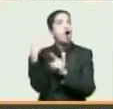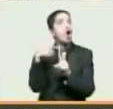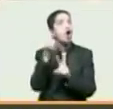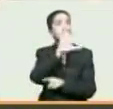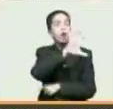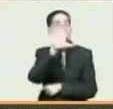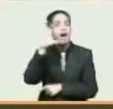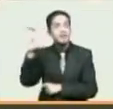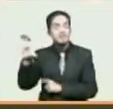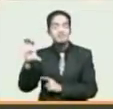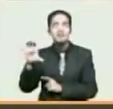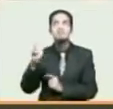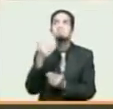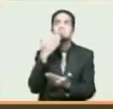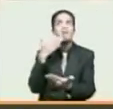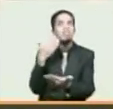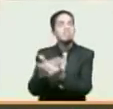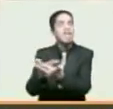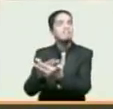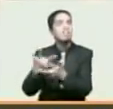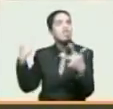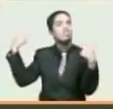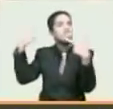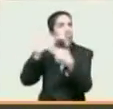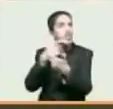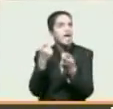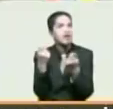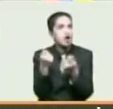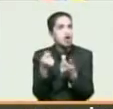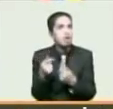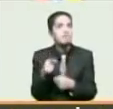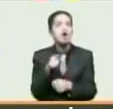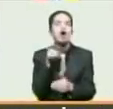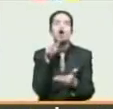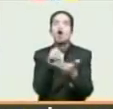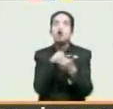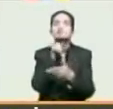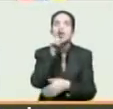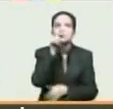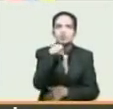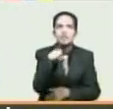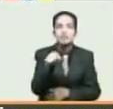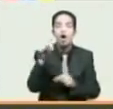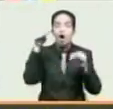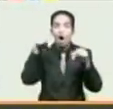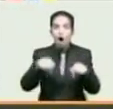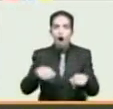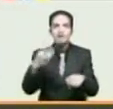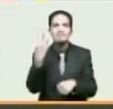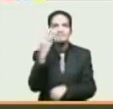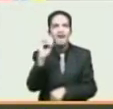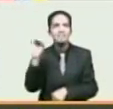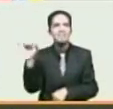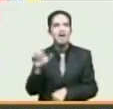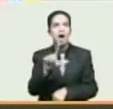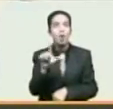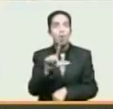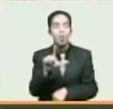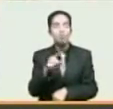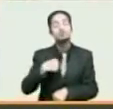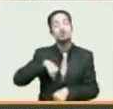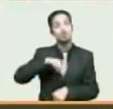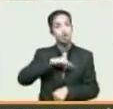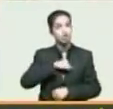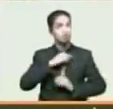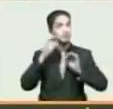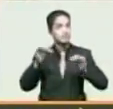usted. Contra usted, señor clase media. Por eso nosotros desde aquí, hoy, 30 de julio, como siempre lo hemos